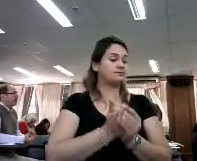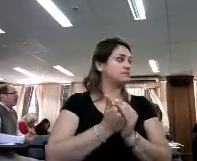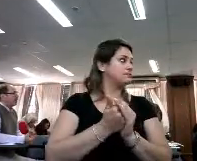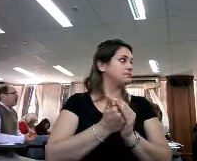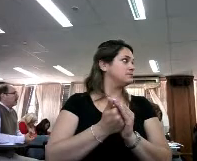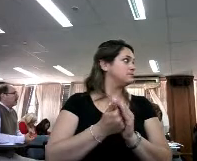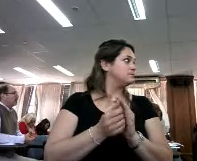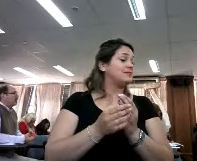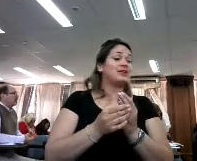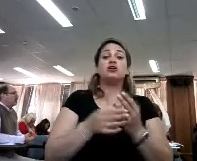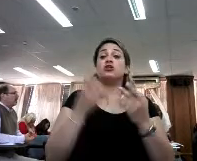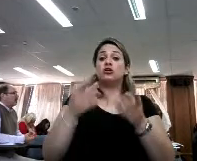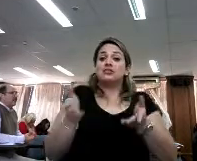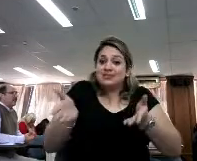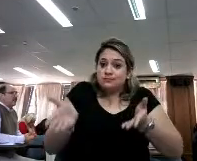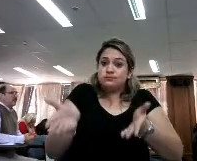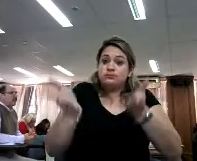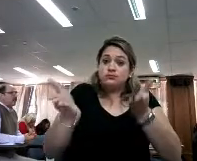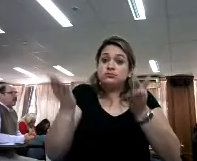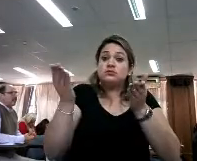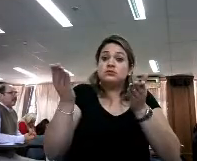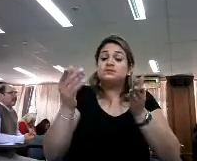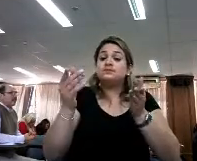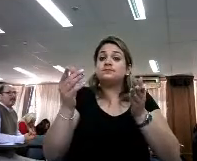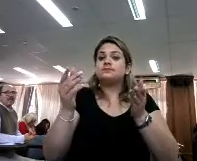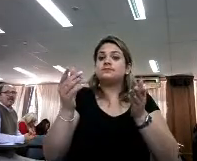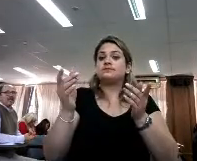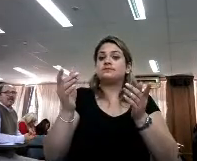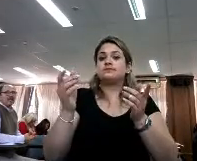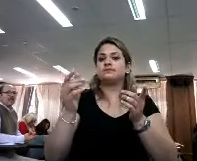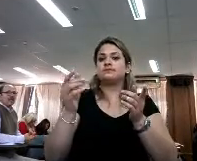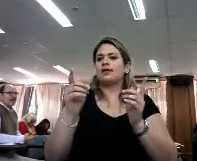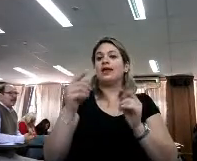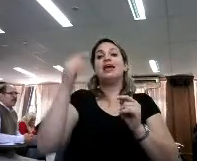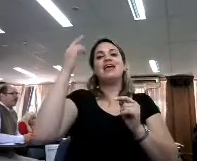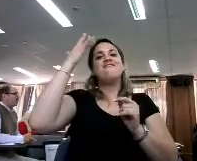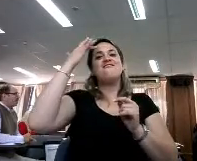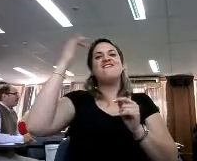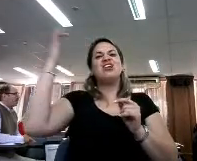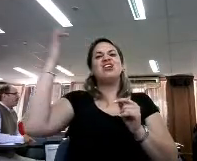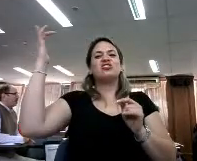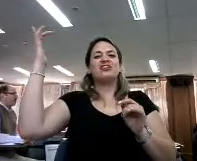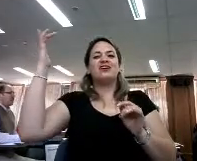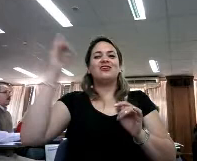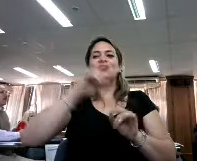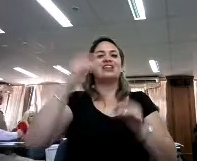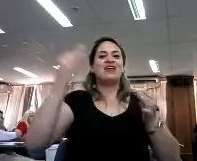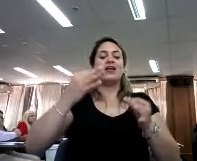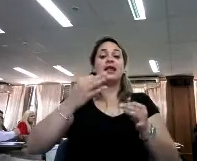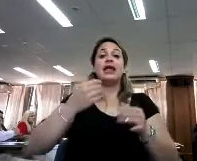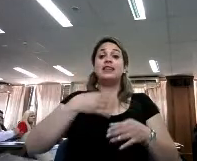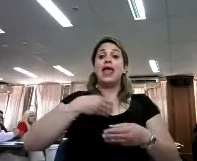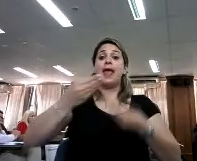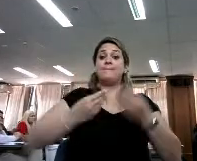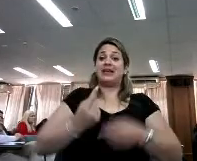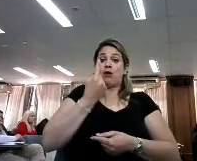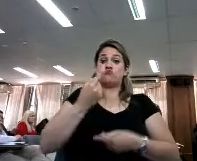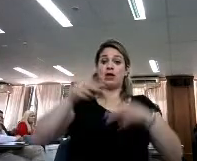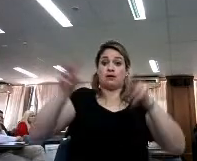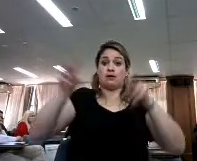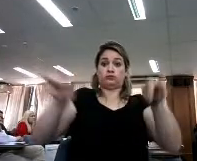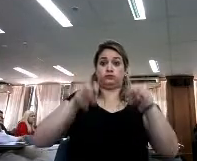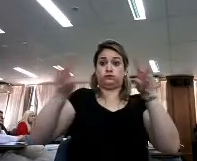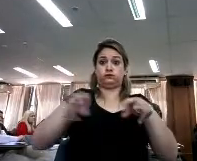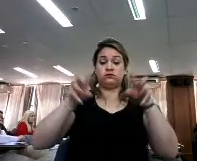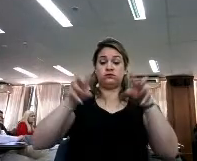Si se fomenta, no estaría filosóficamente correcto hablar de monopolio, sino de control, porque es